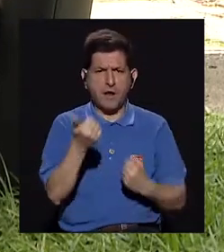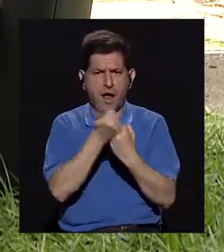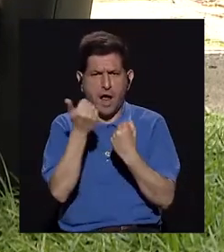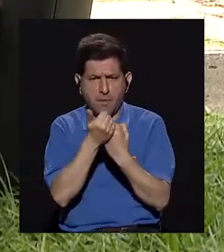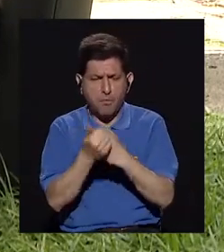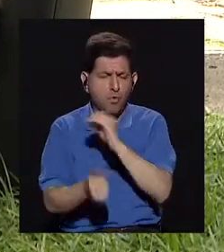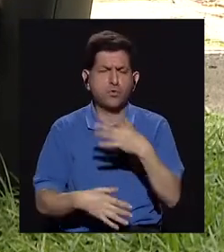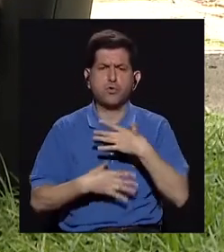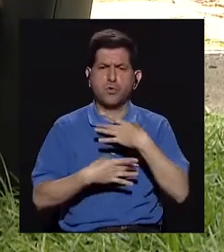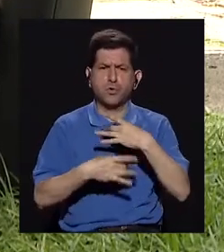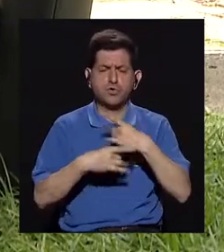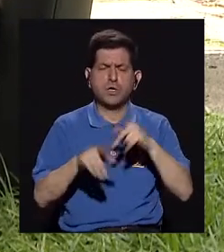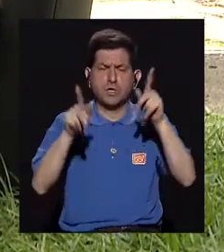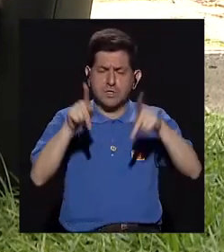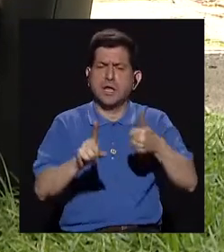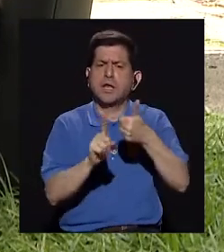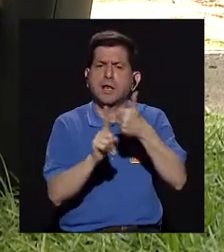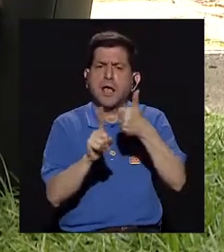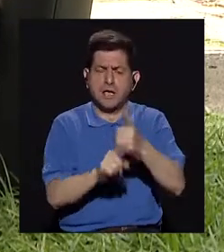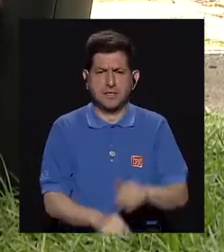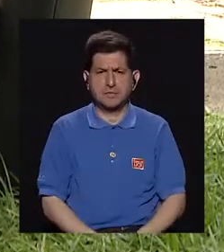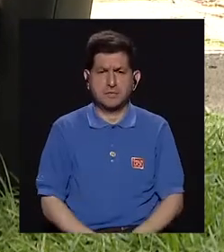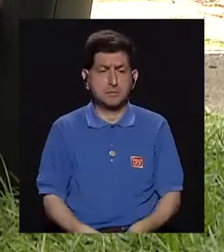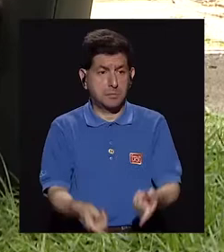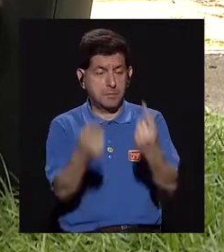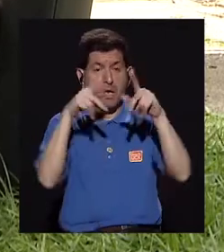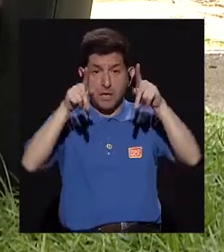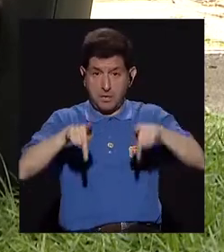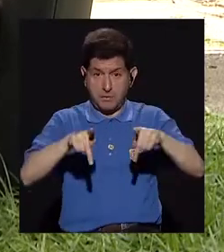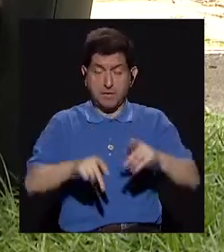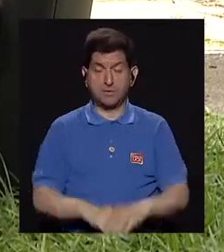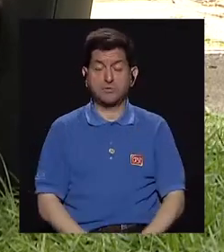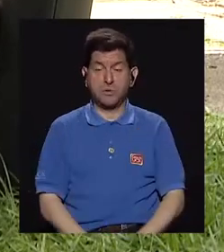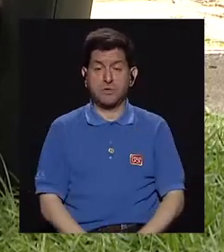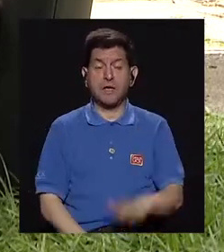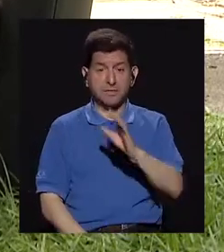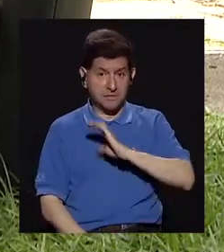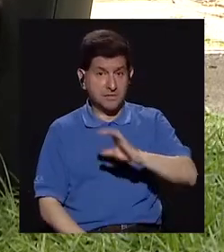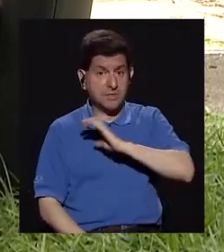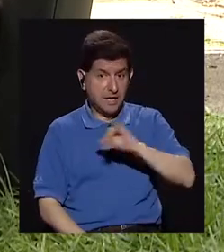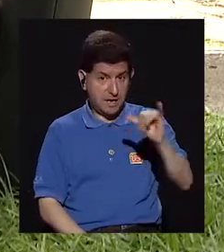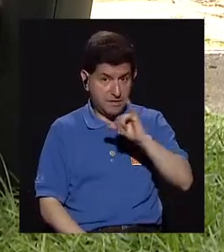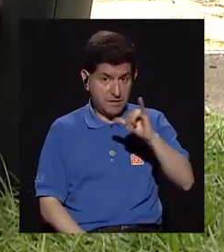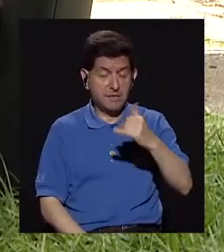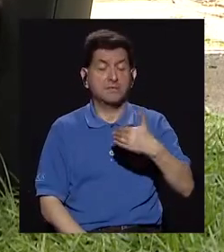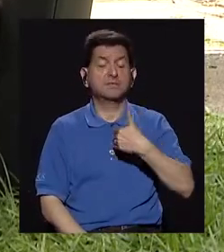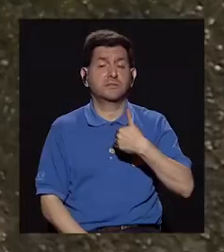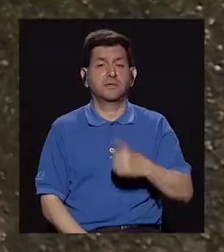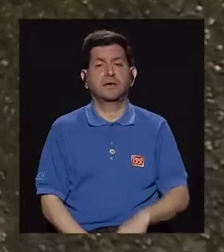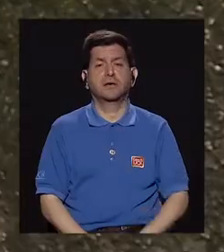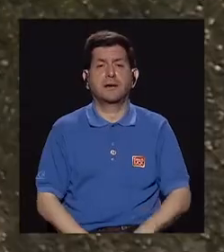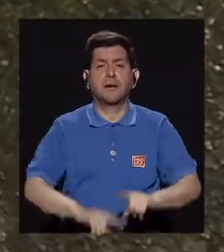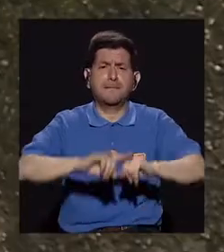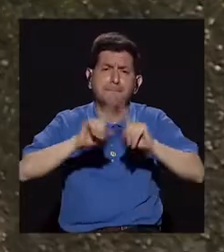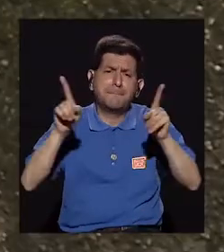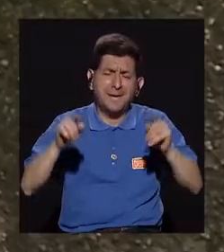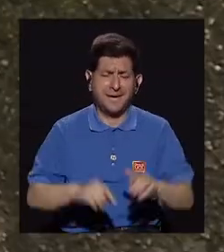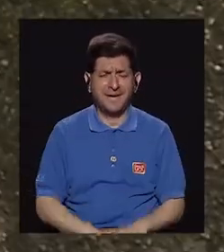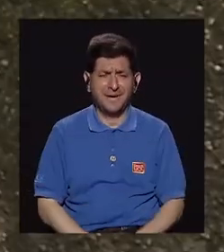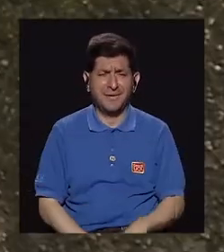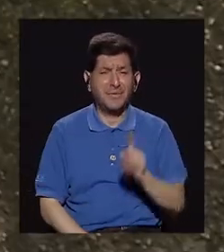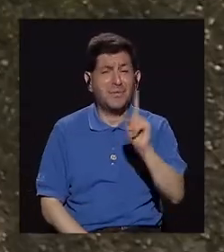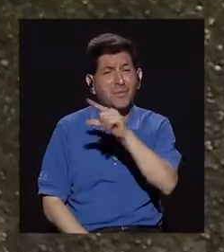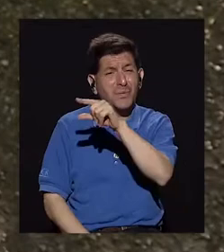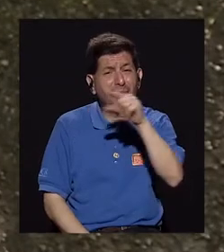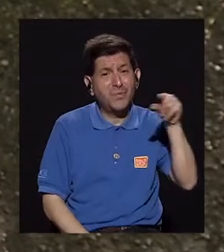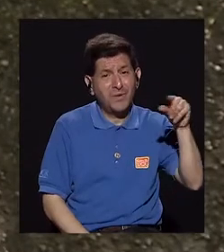diferentes apoyos o por interés de los mismos artistas. Entonces ha venido mucha gente, o sea, se ha caracterizado también por eso. Pero como te decía, como